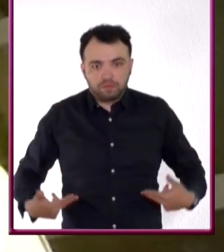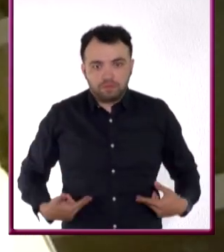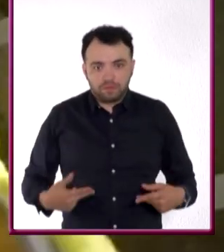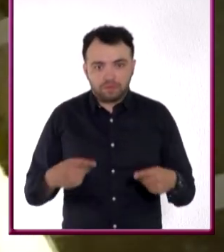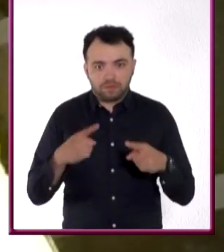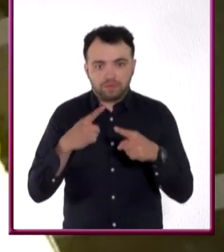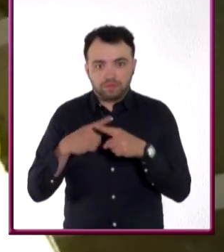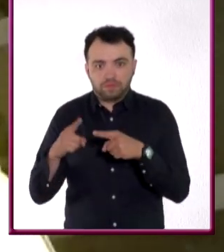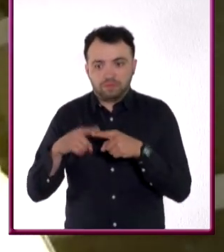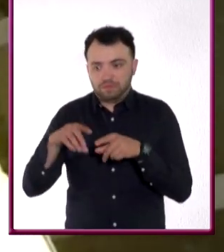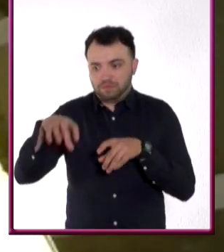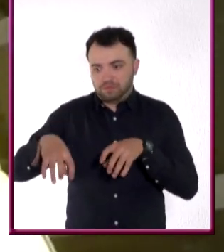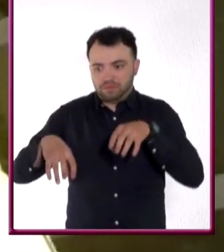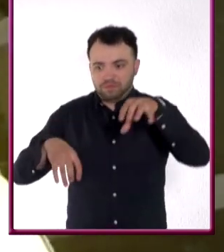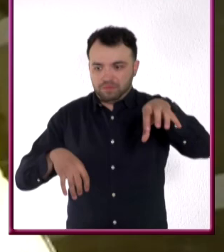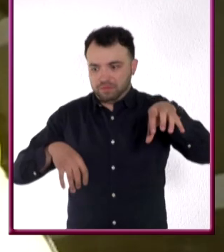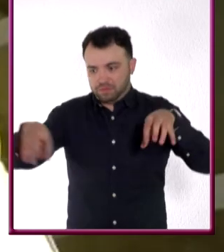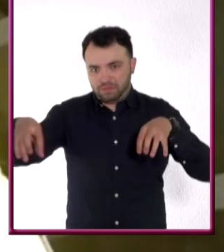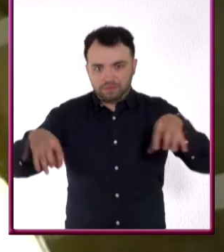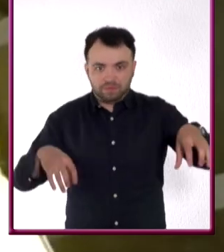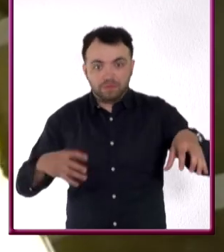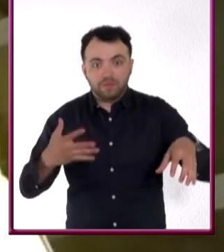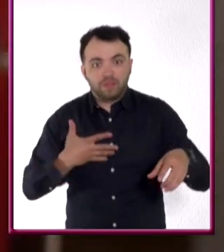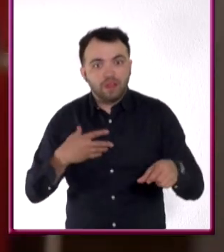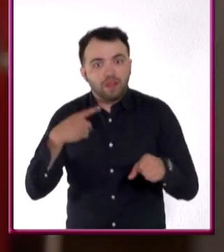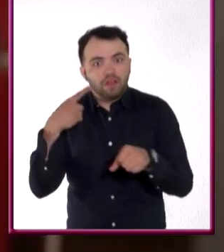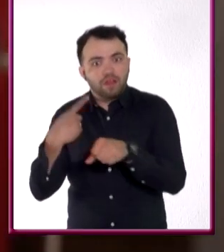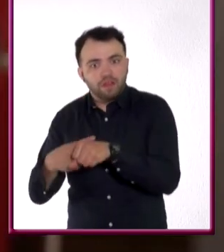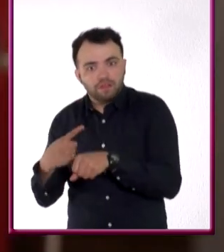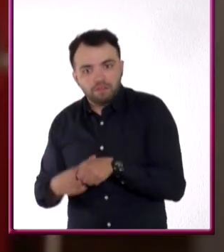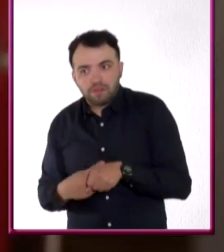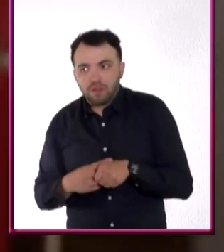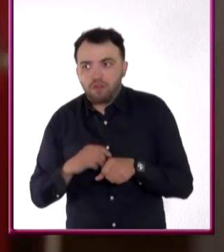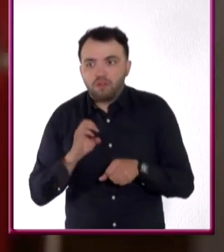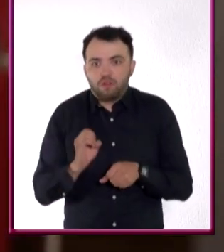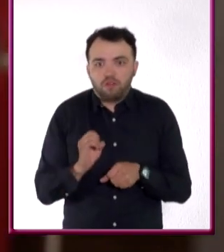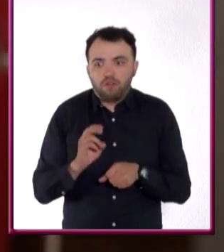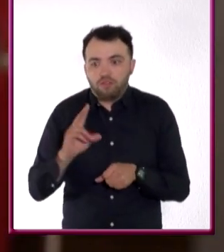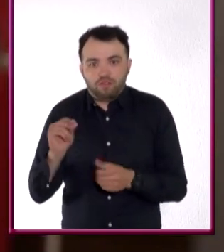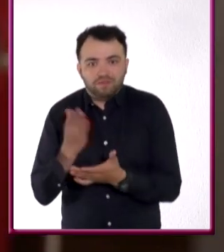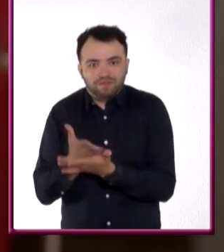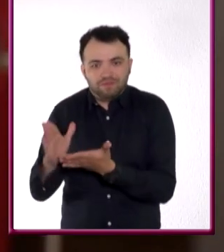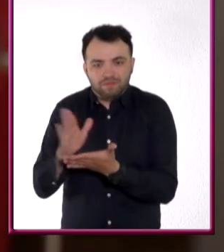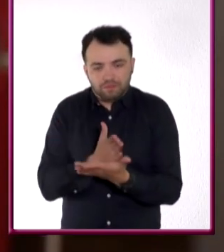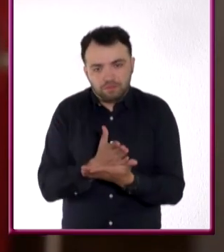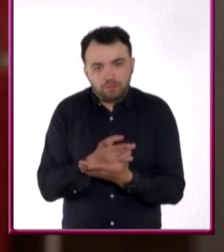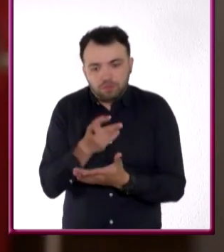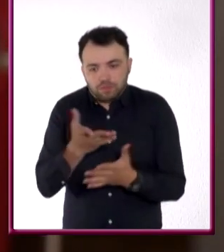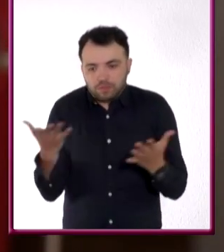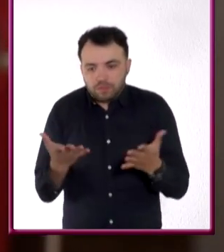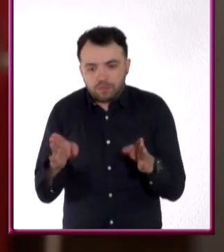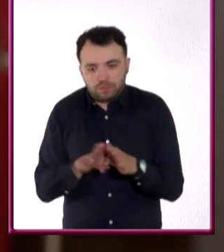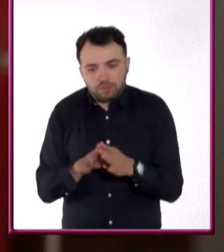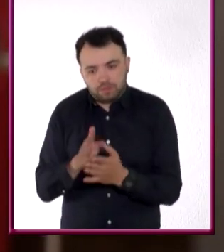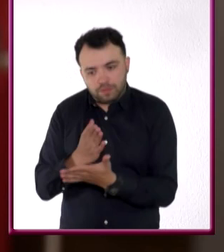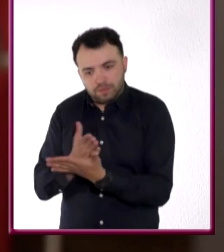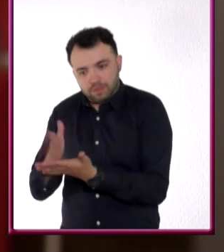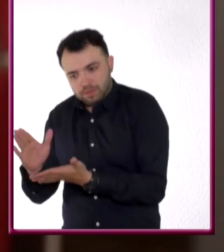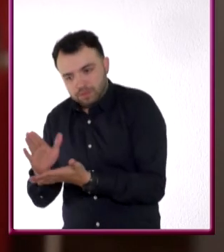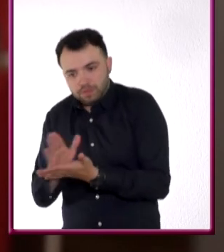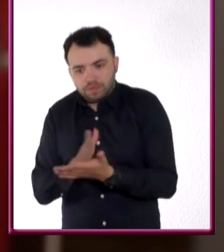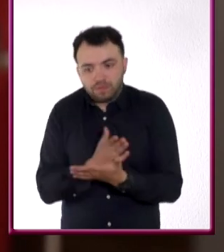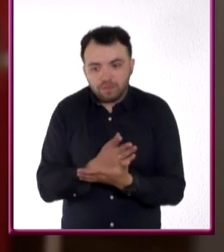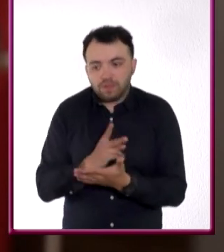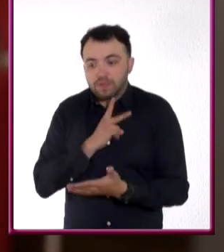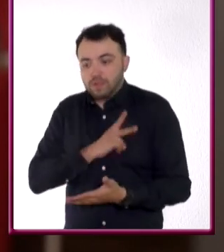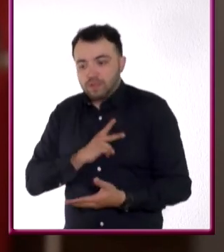de acuerdo con si han estado enfermos o no. Entonces, tú haces categorías como susceptibles,